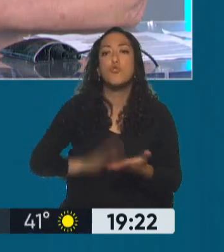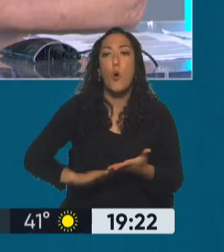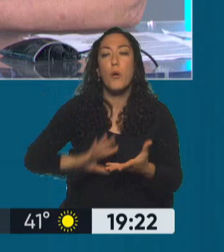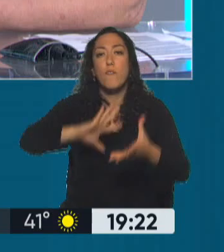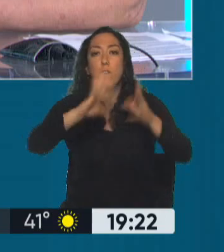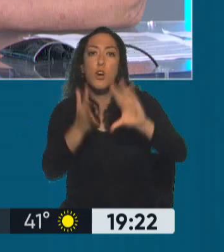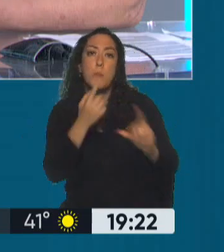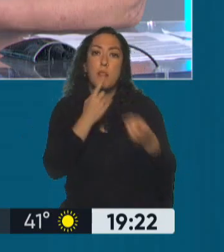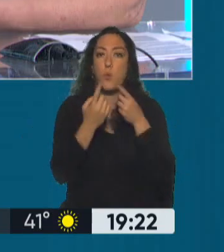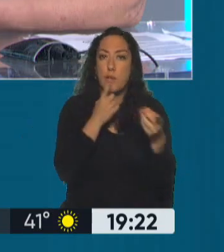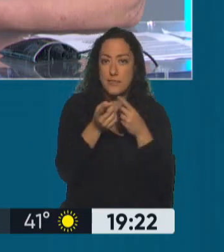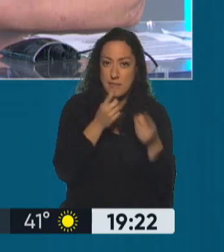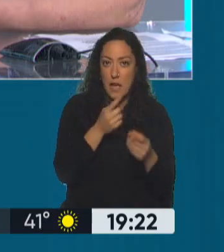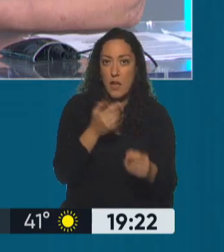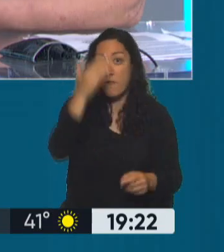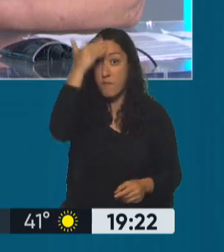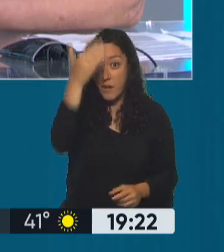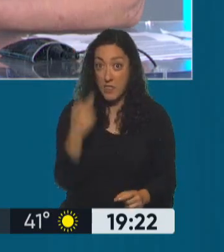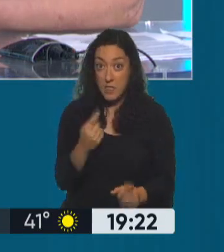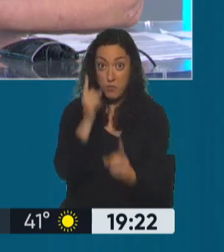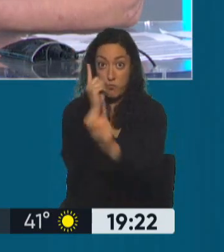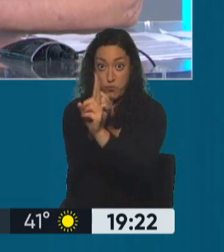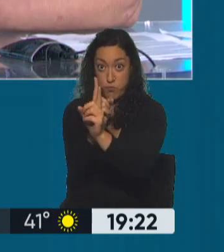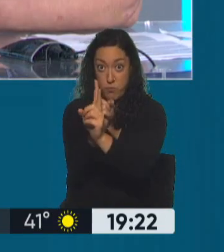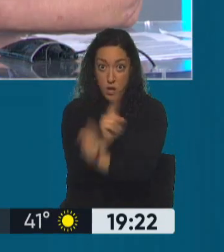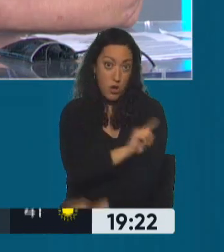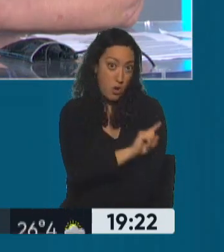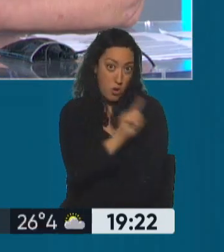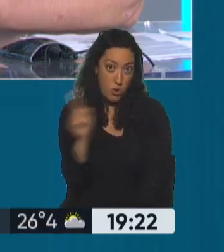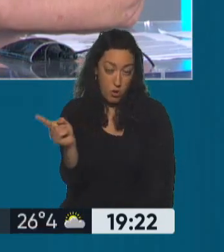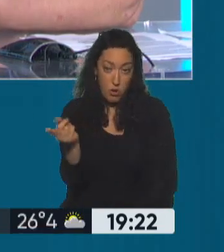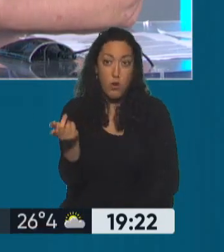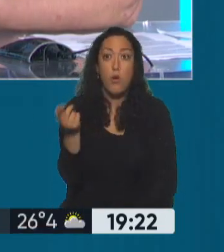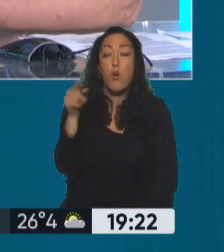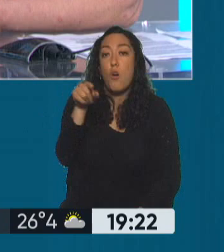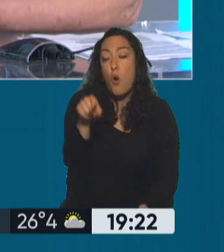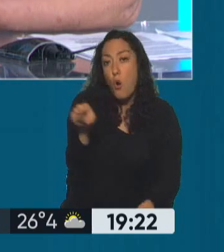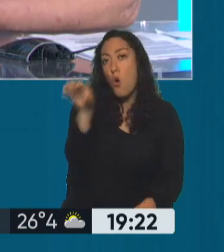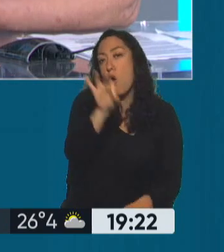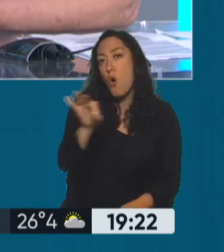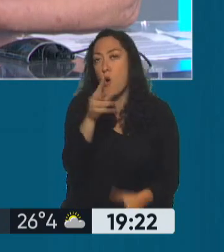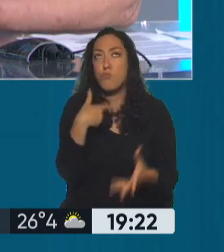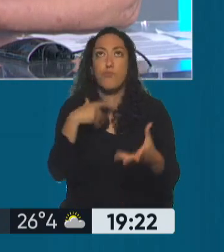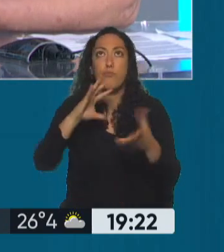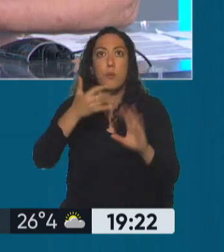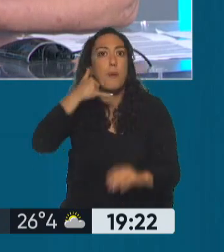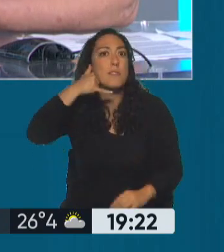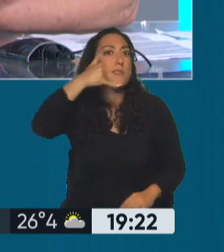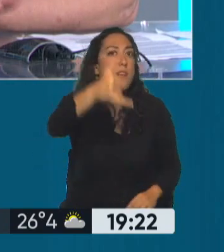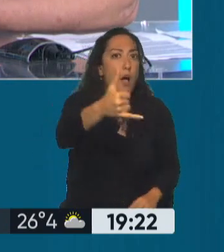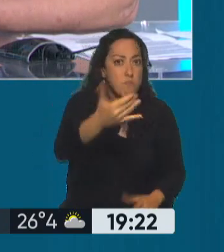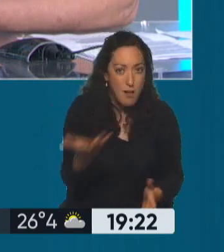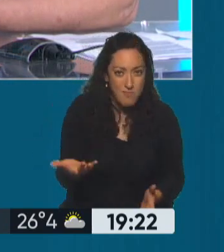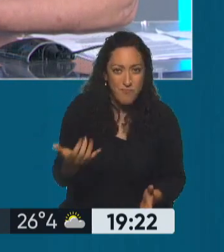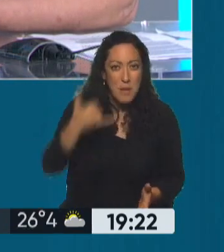metodología es cara a cara la encuesta es una encuesta personal es una encuesta que se hace a teléfono fisco aparato que